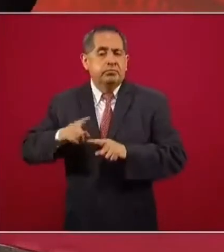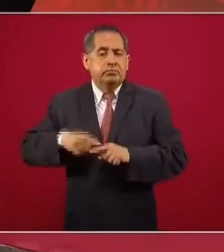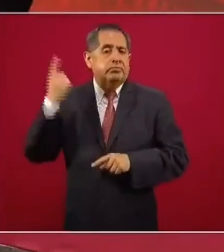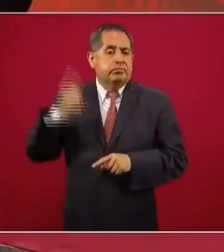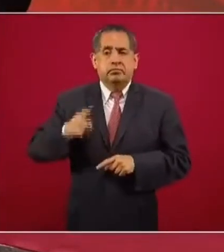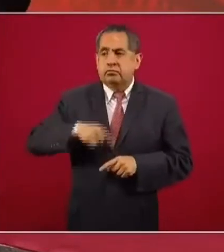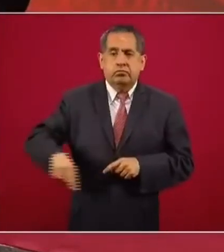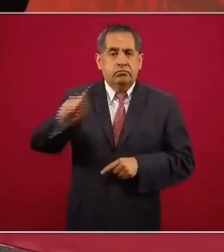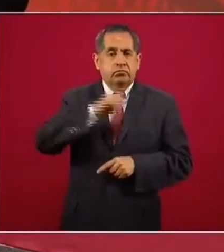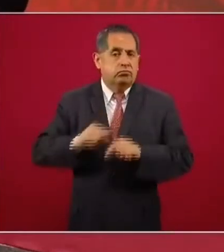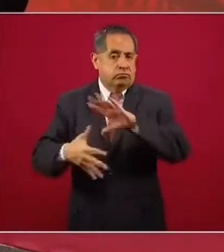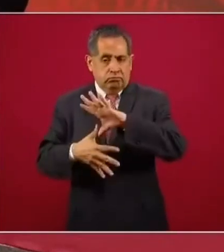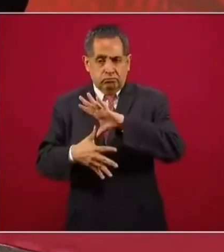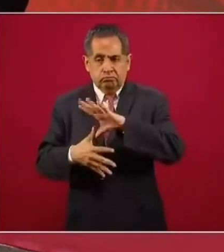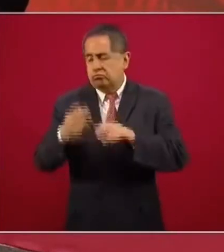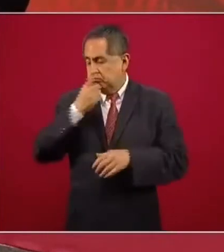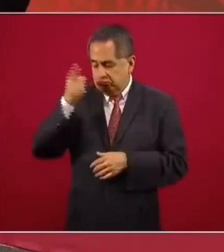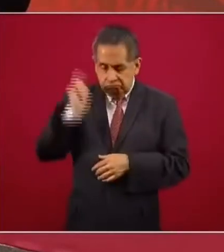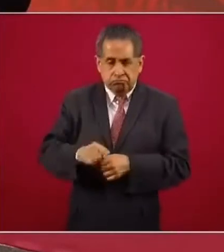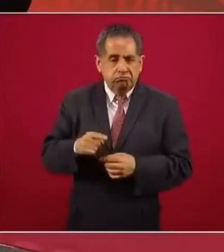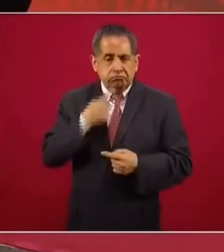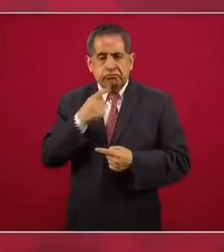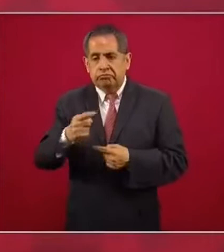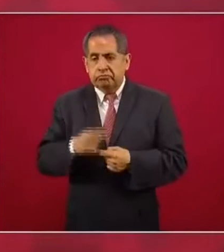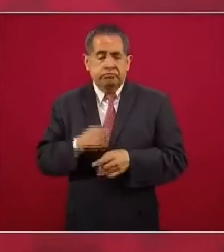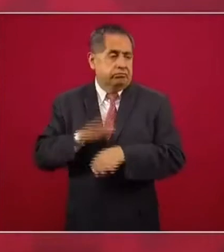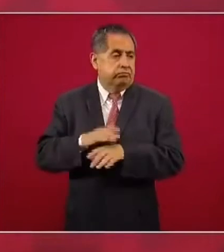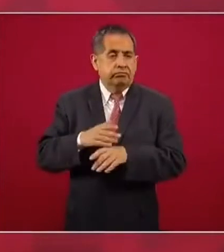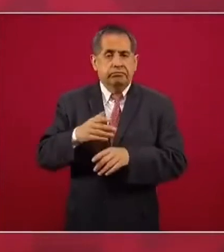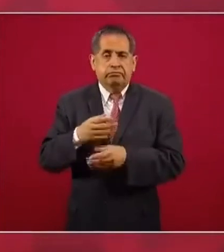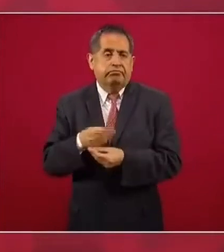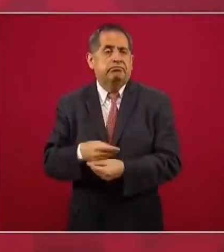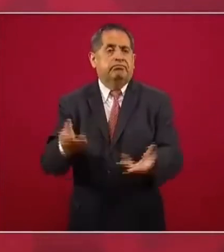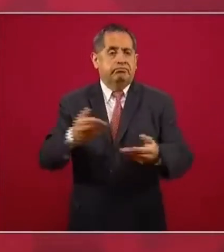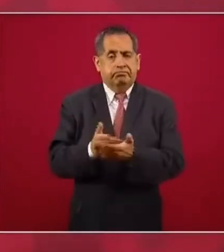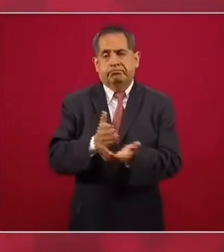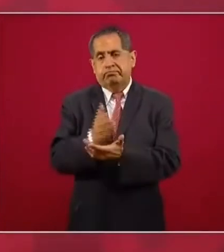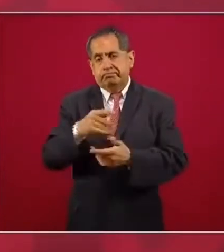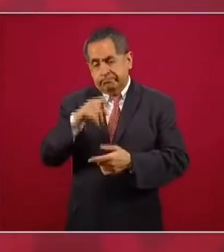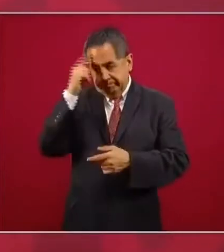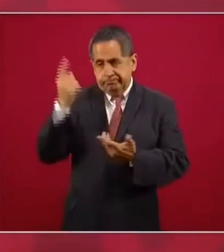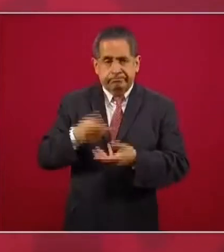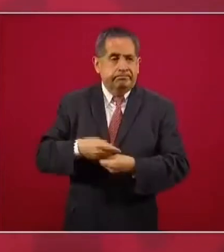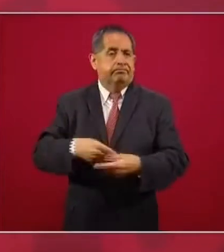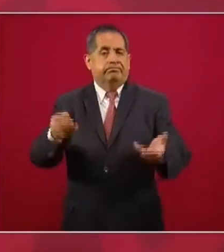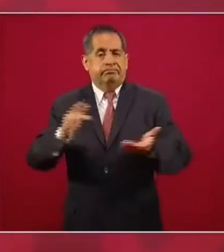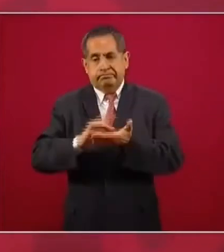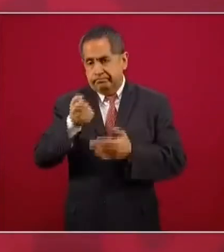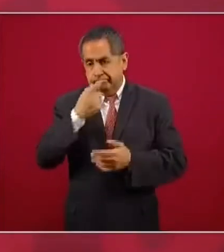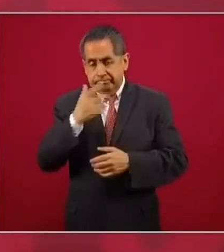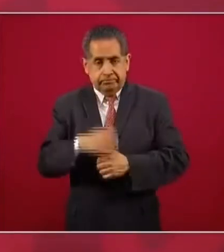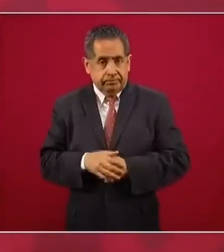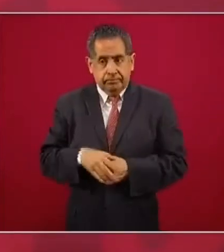de los países de la región de las Américas para facilitar el acceso a estos productos. Hoy se cuenta en los